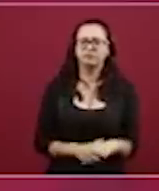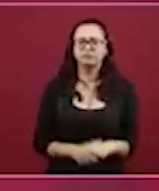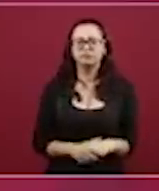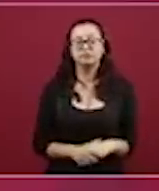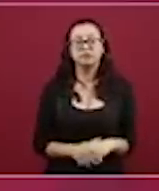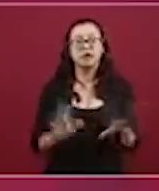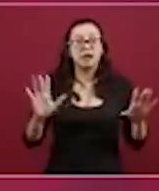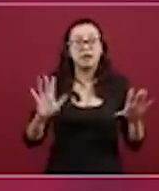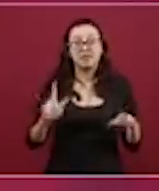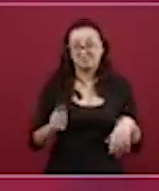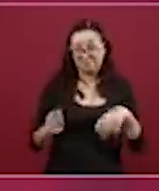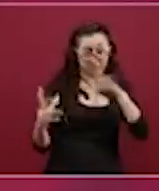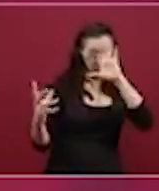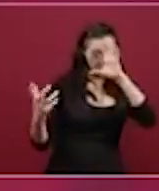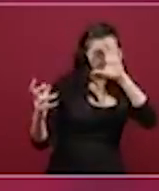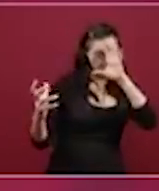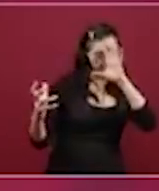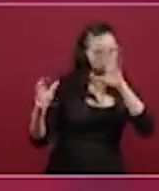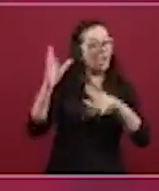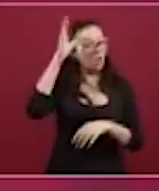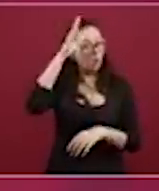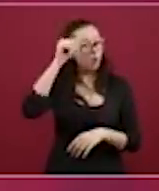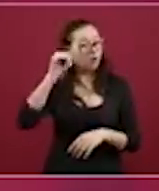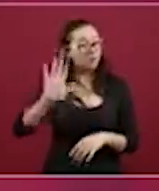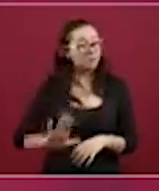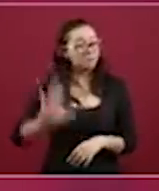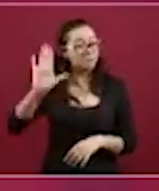puesto de acuerdo.